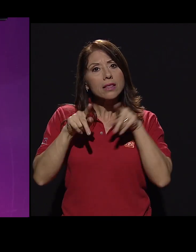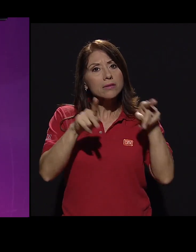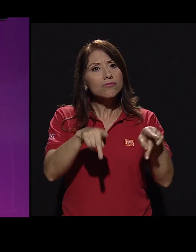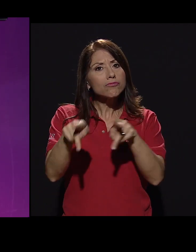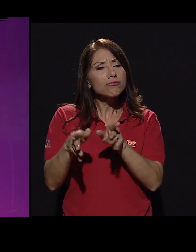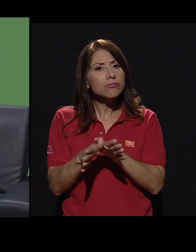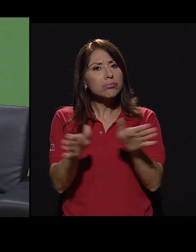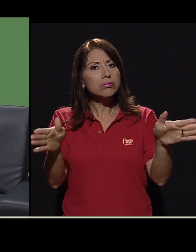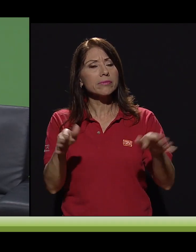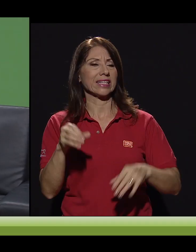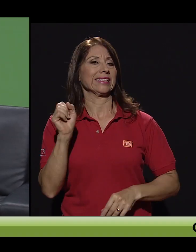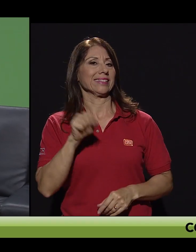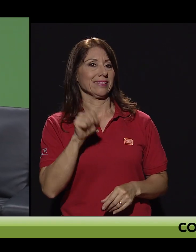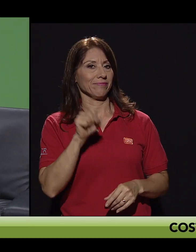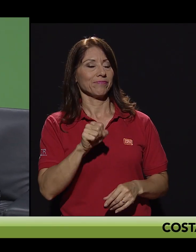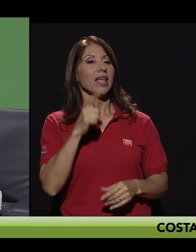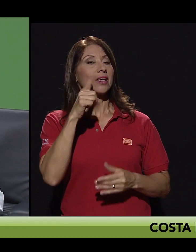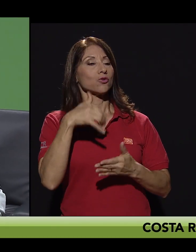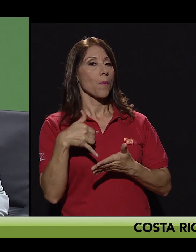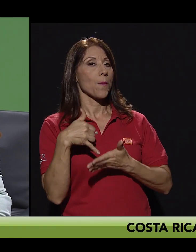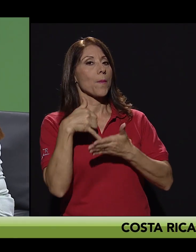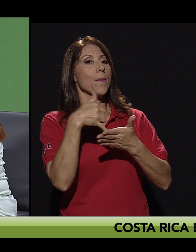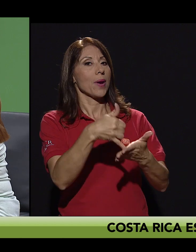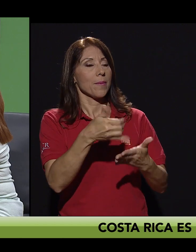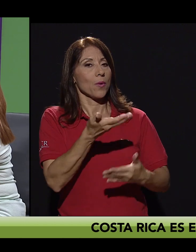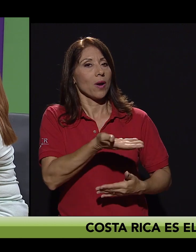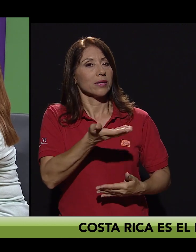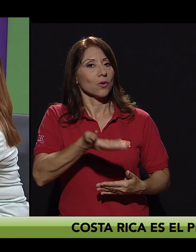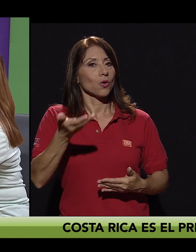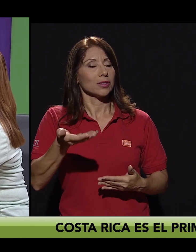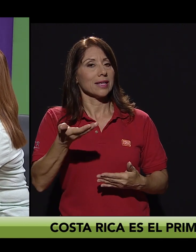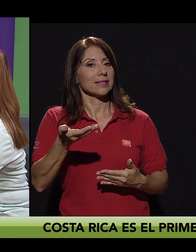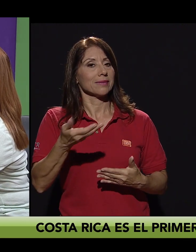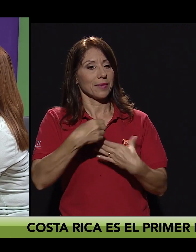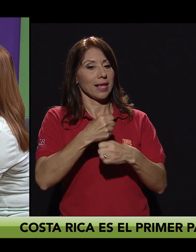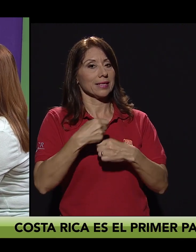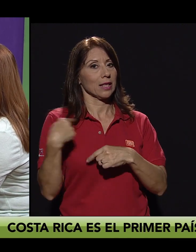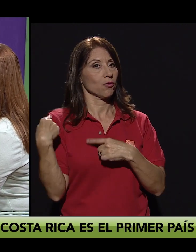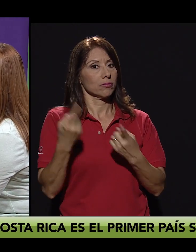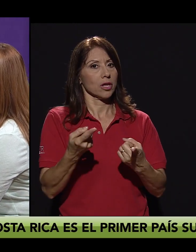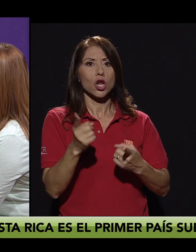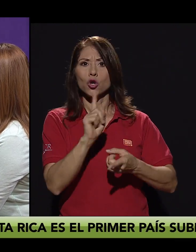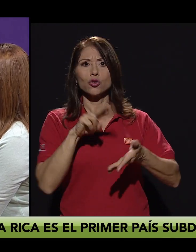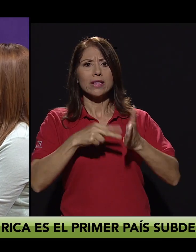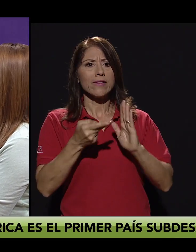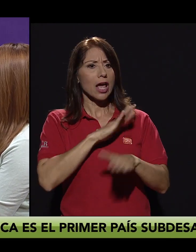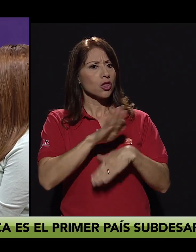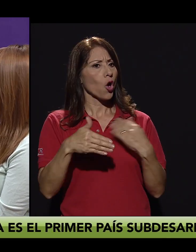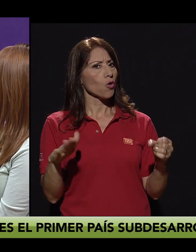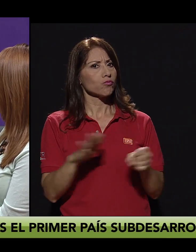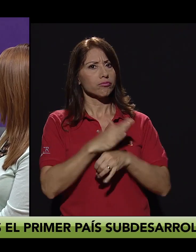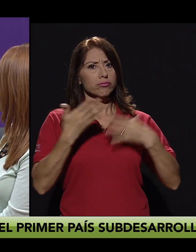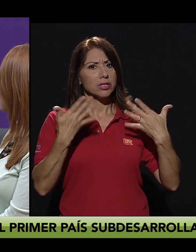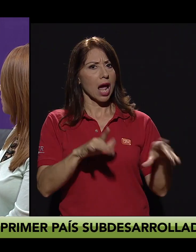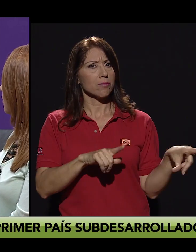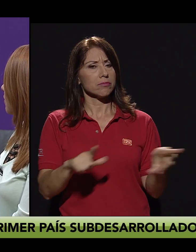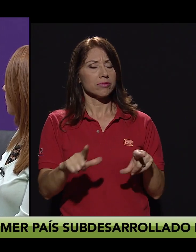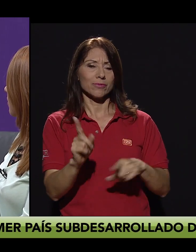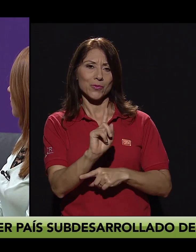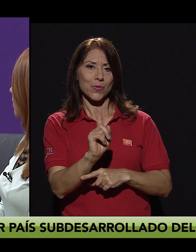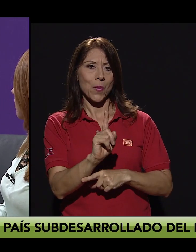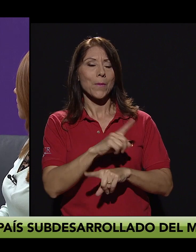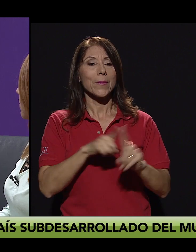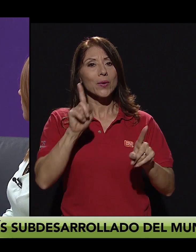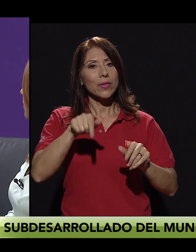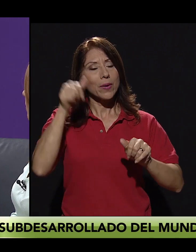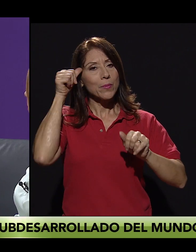públicos Claro, y es un premio a las cosas que se vienen haciendo No todo está hecho, por supuesto Pero